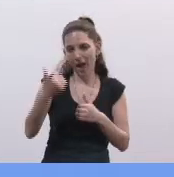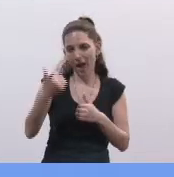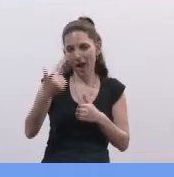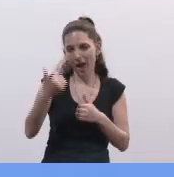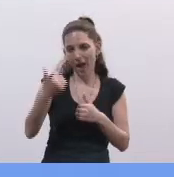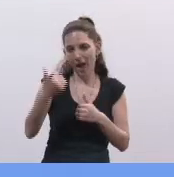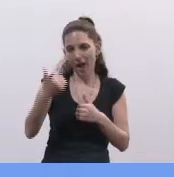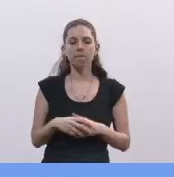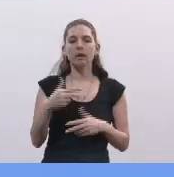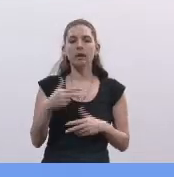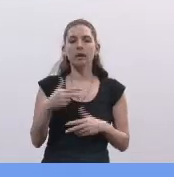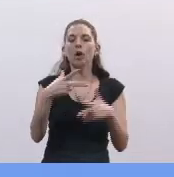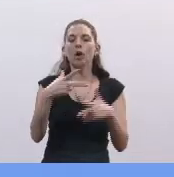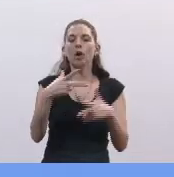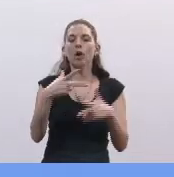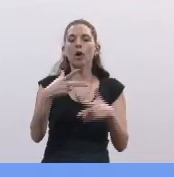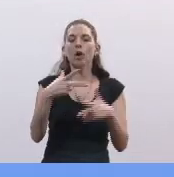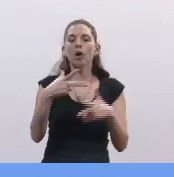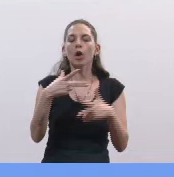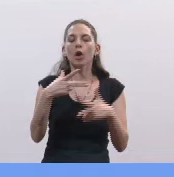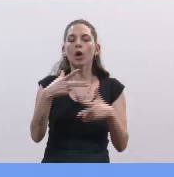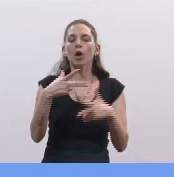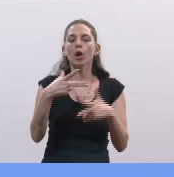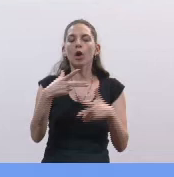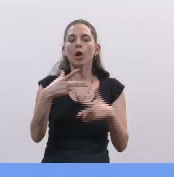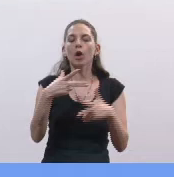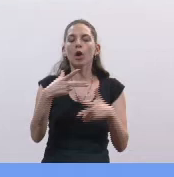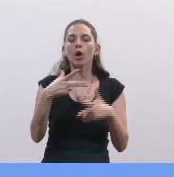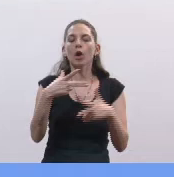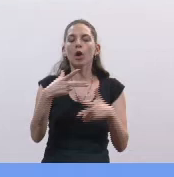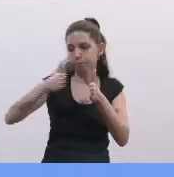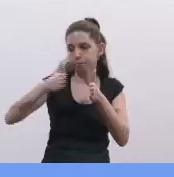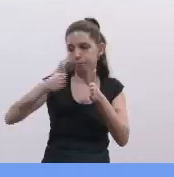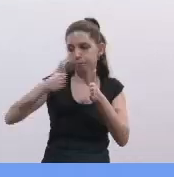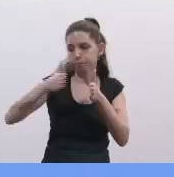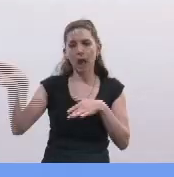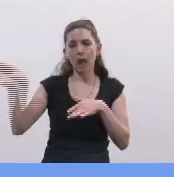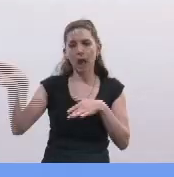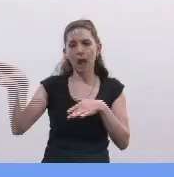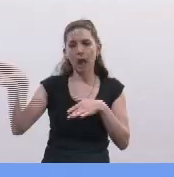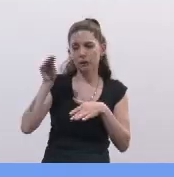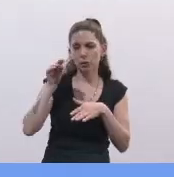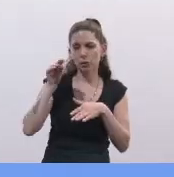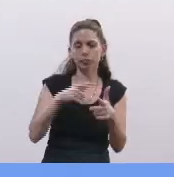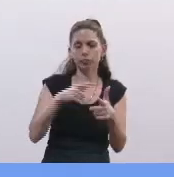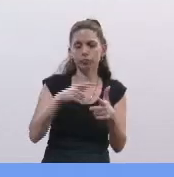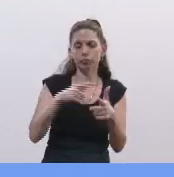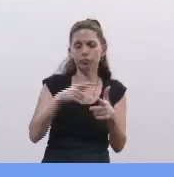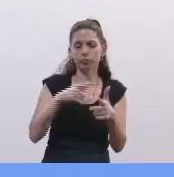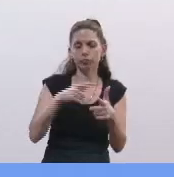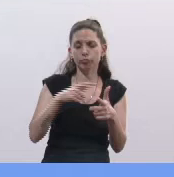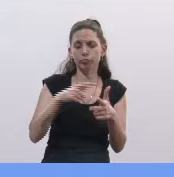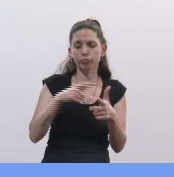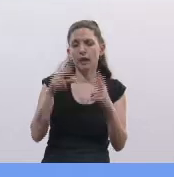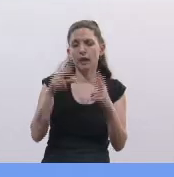que no, que a lo largo de la tarde escuché tres críticas centrales, lo de la